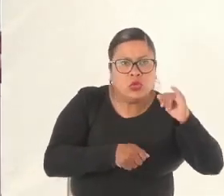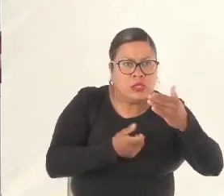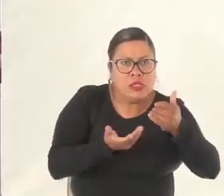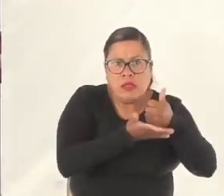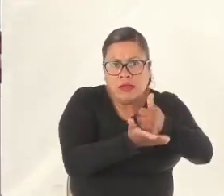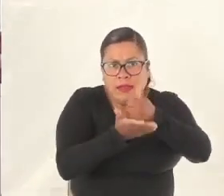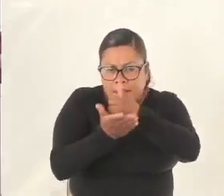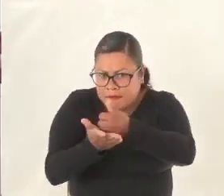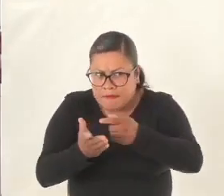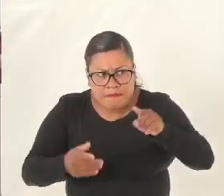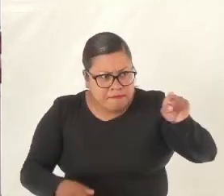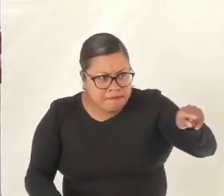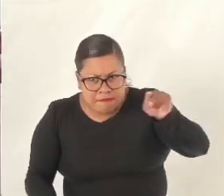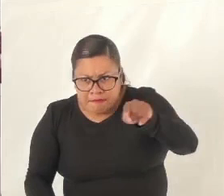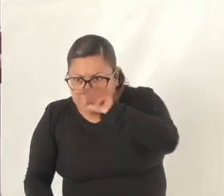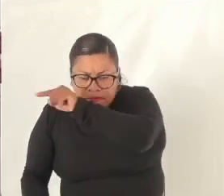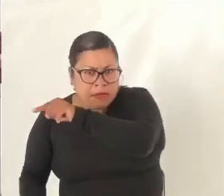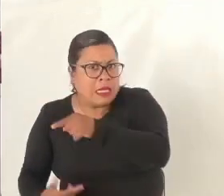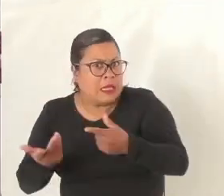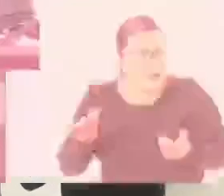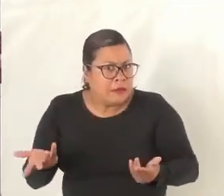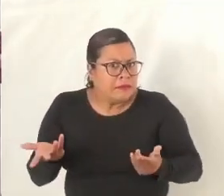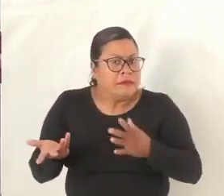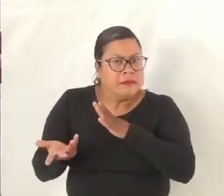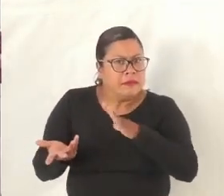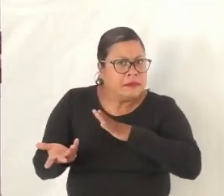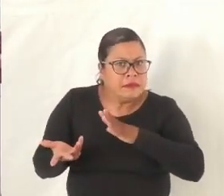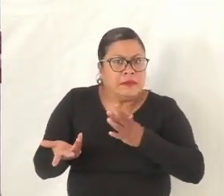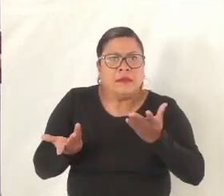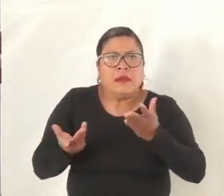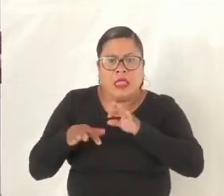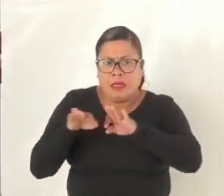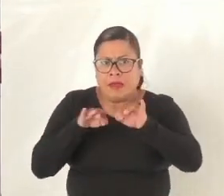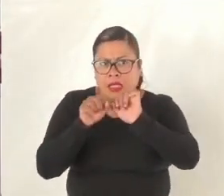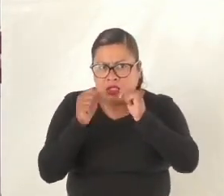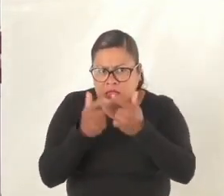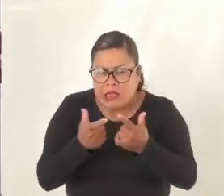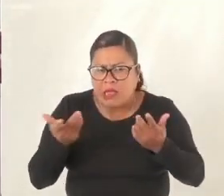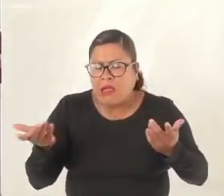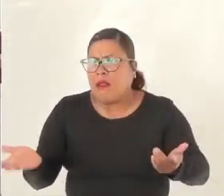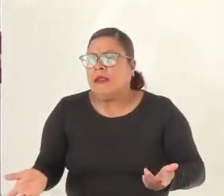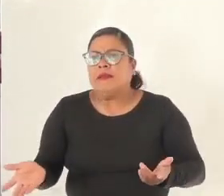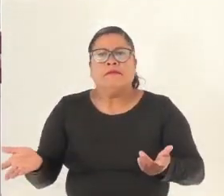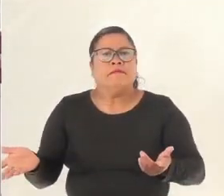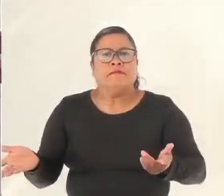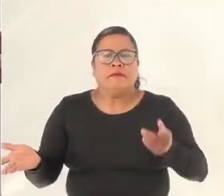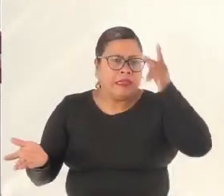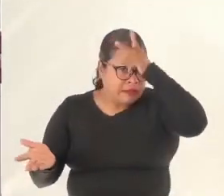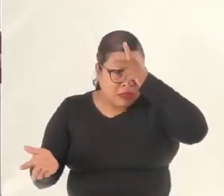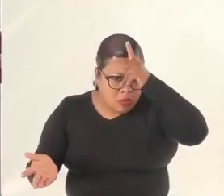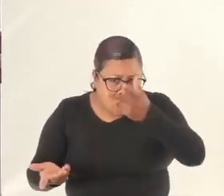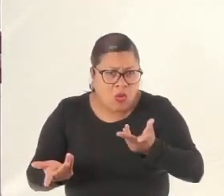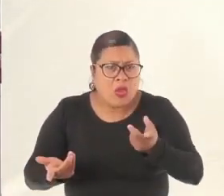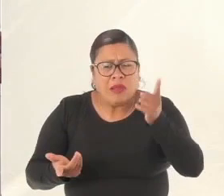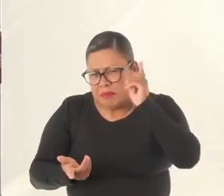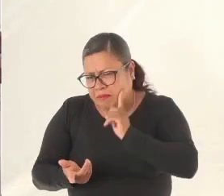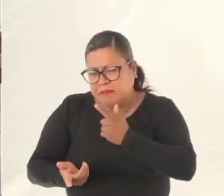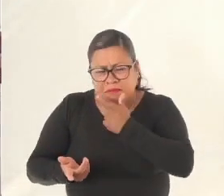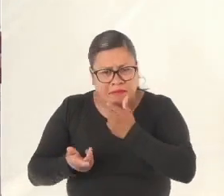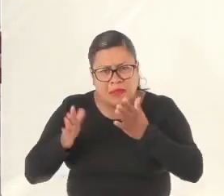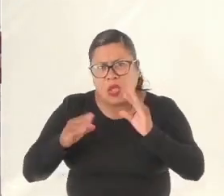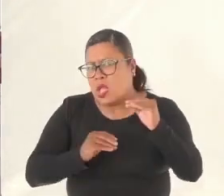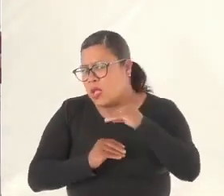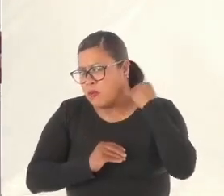ejerciendo su función como tal cuentan con una trabajadora social cuentan con una psicóloga o psicólogo algún